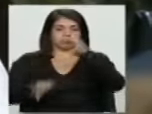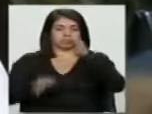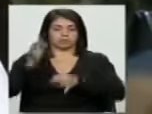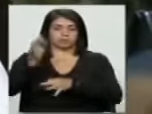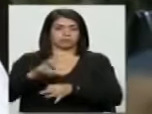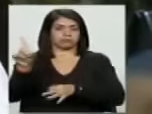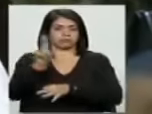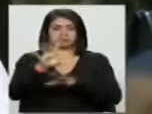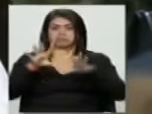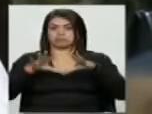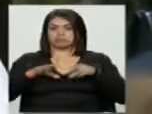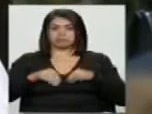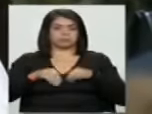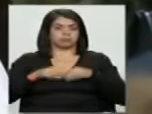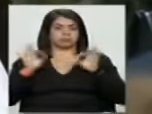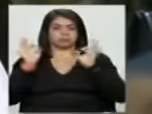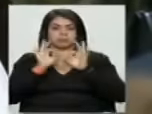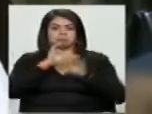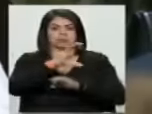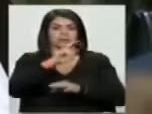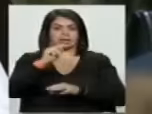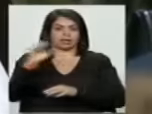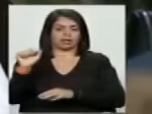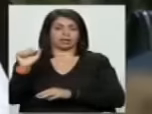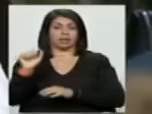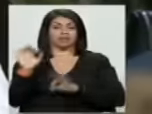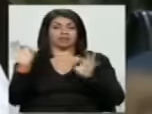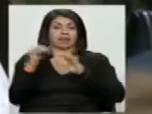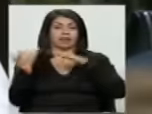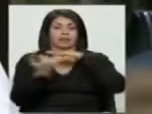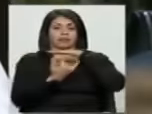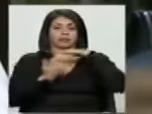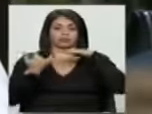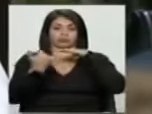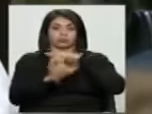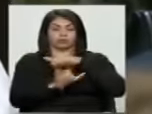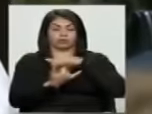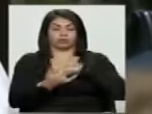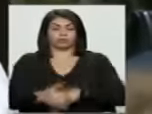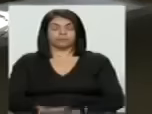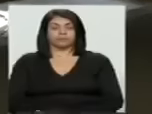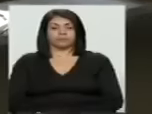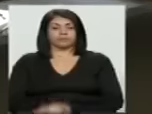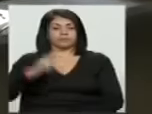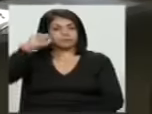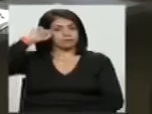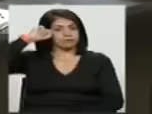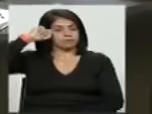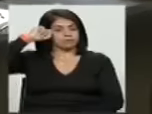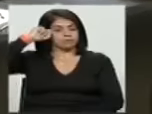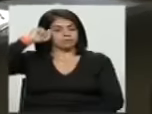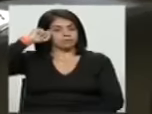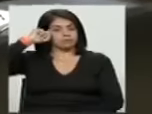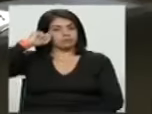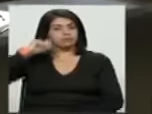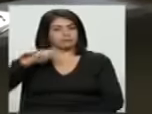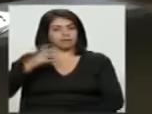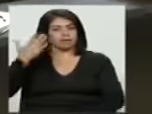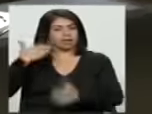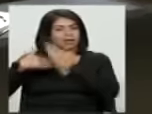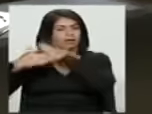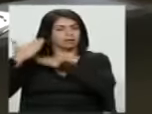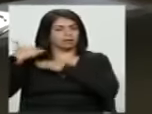Justicia, no reconoce el CNE, no reconoce las instituciones. Recuerdo, y es bueno recordar, que el